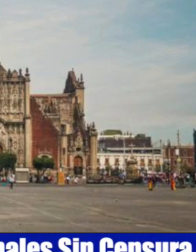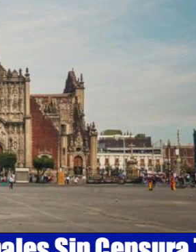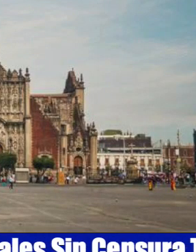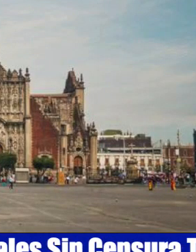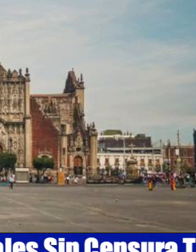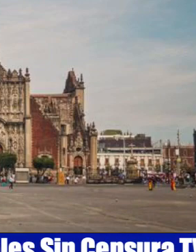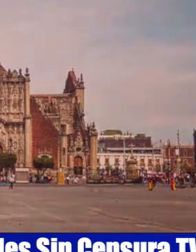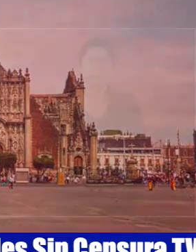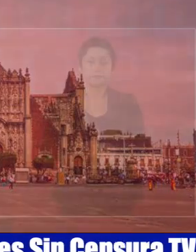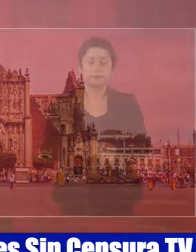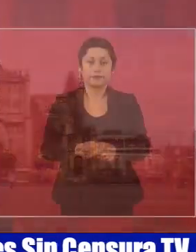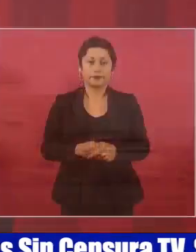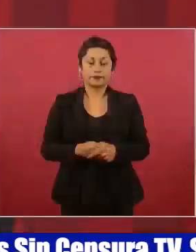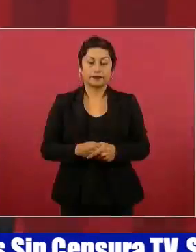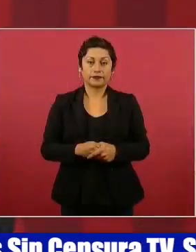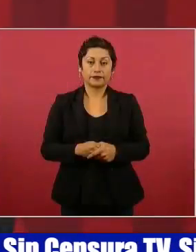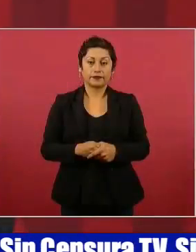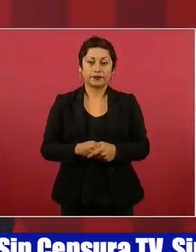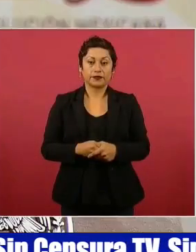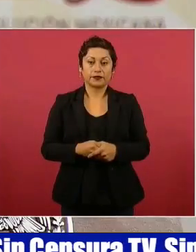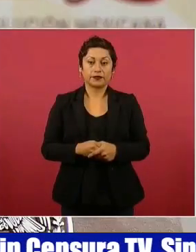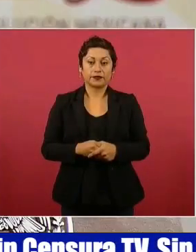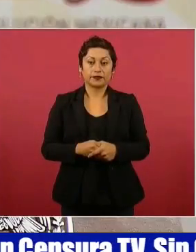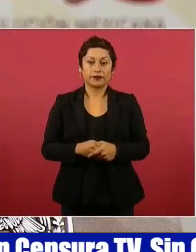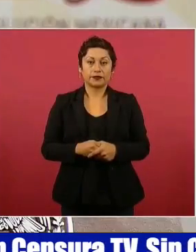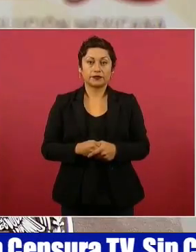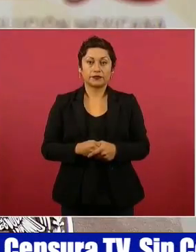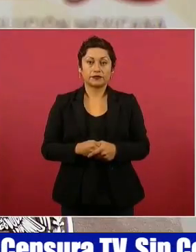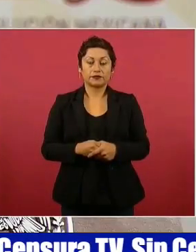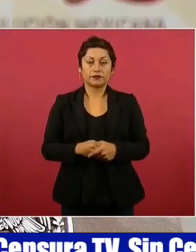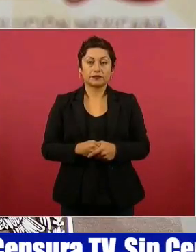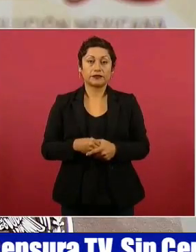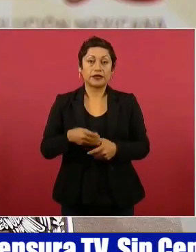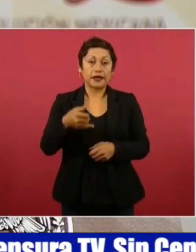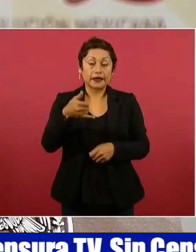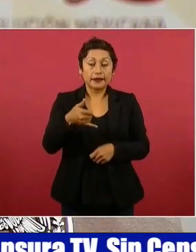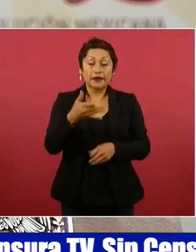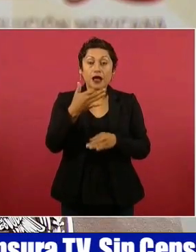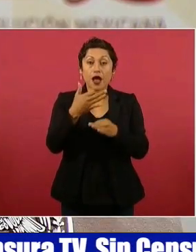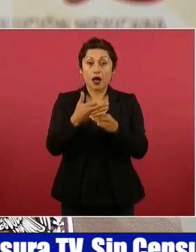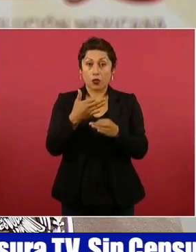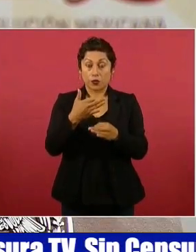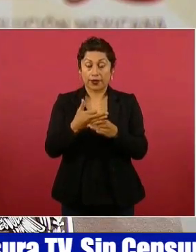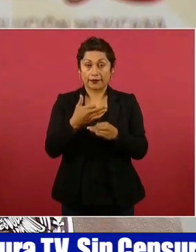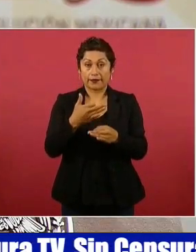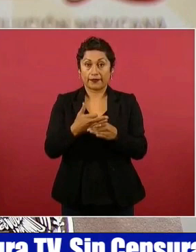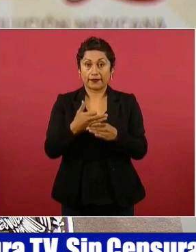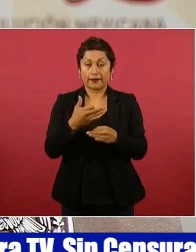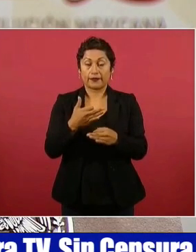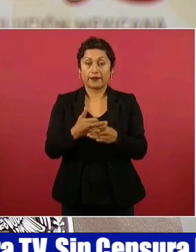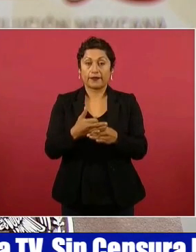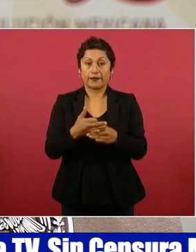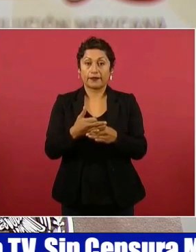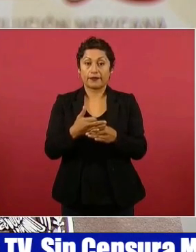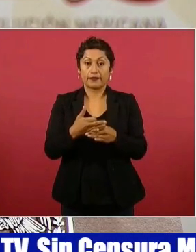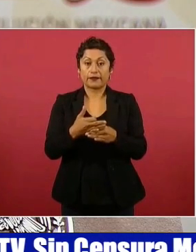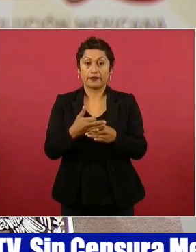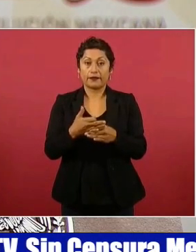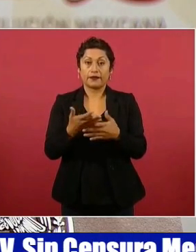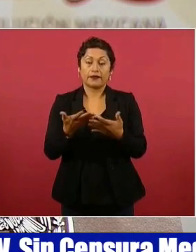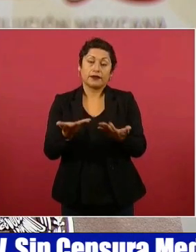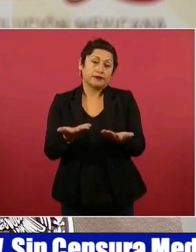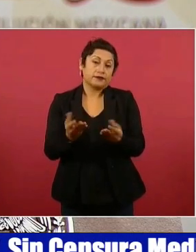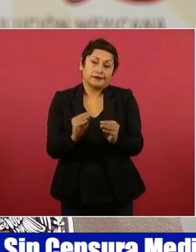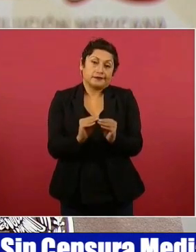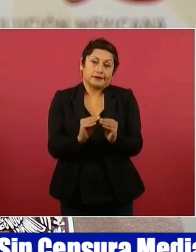periodismo ético tiene la responsabilidad de declarar abiertamente dónde está situado. Ante la imposibilidad de ser neutrales, queda siempre